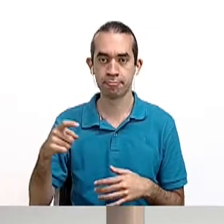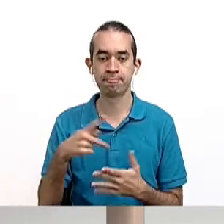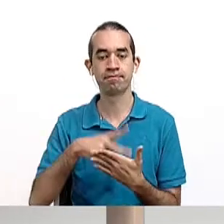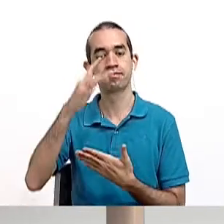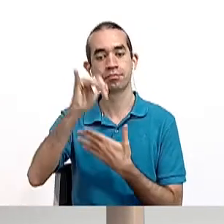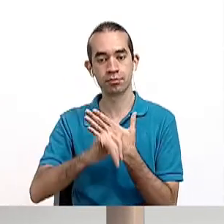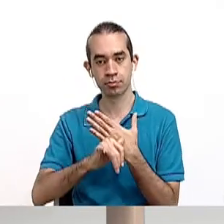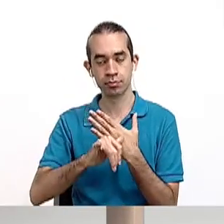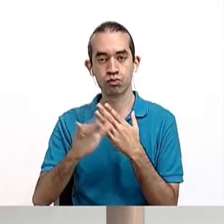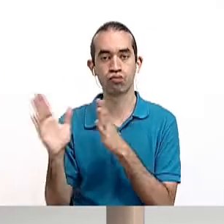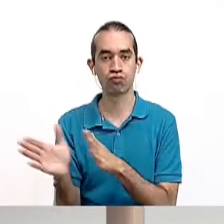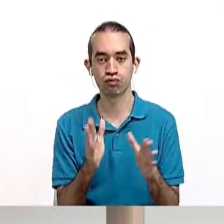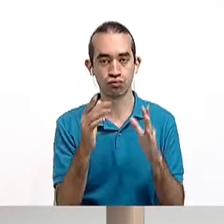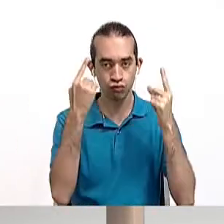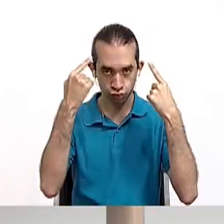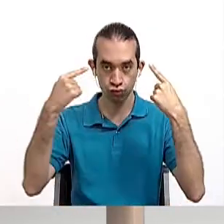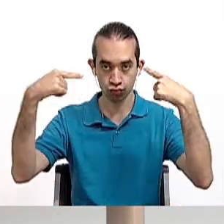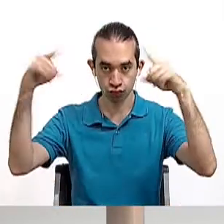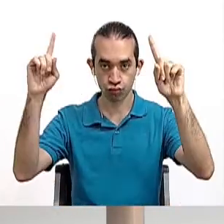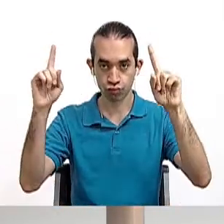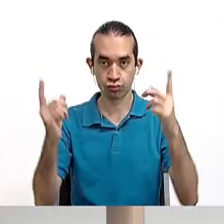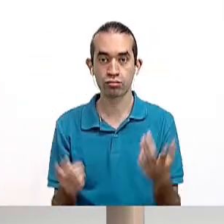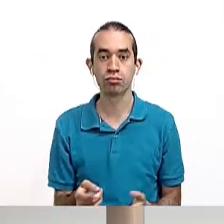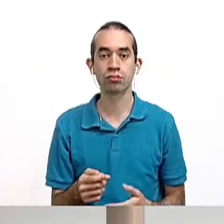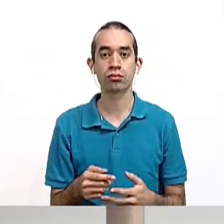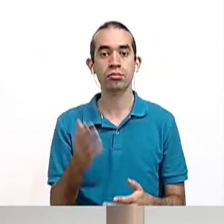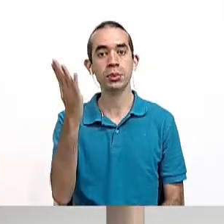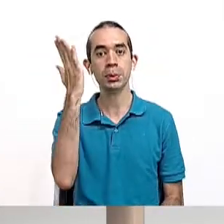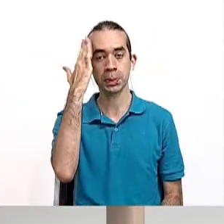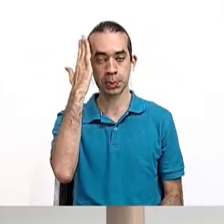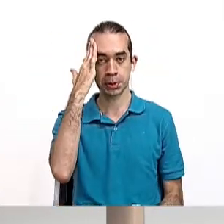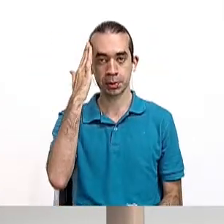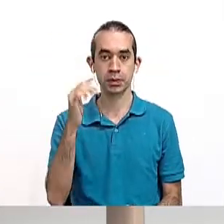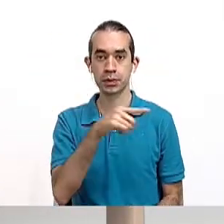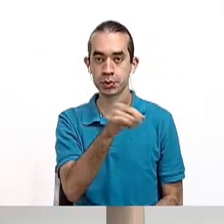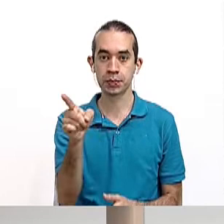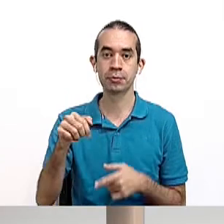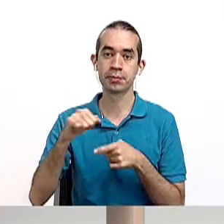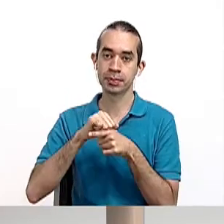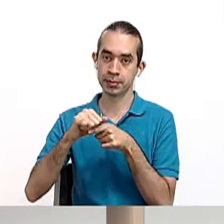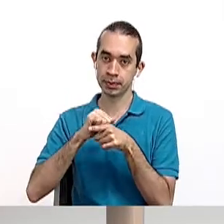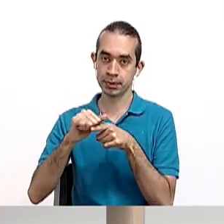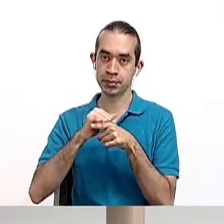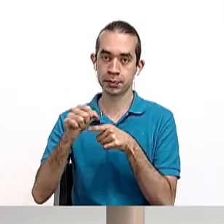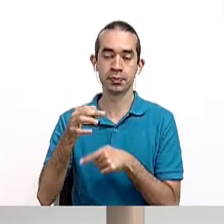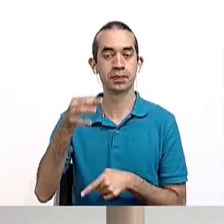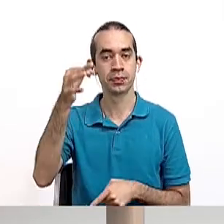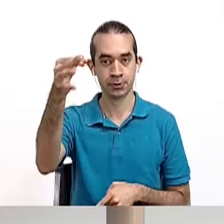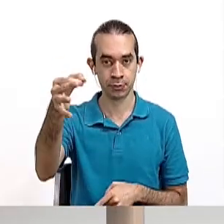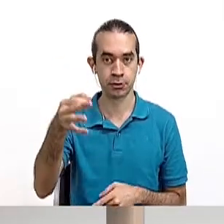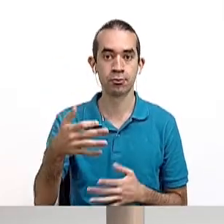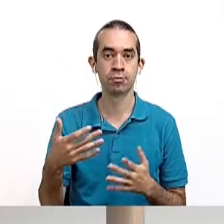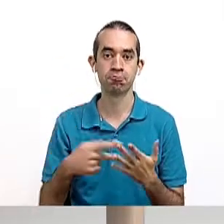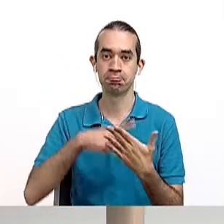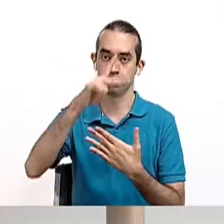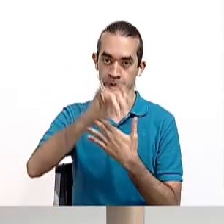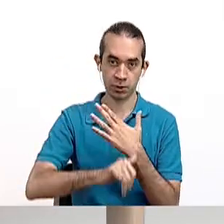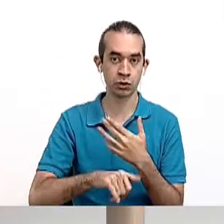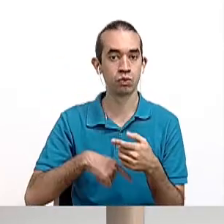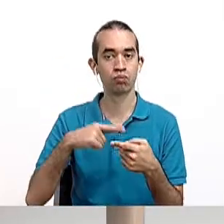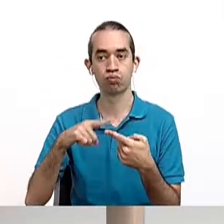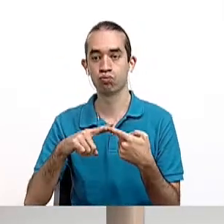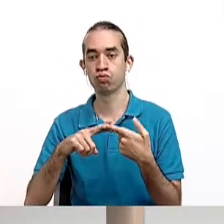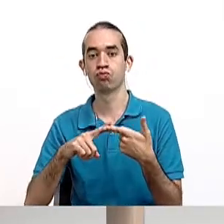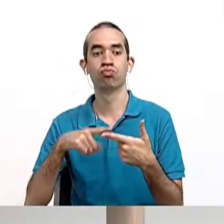proyecto o ese plan se logre. Así que tomen en cuenta esto. Ustedes están practicando para futuro realizar proyectos,